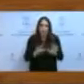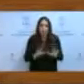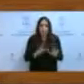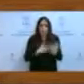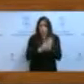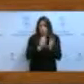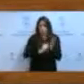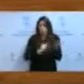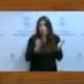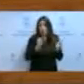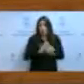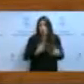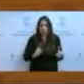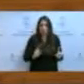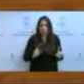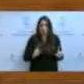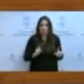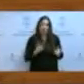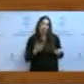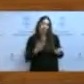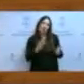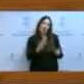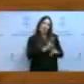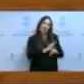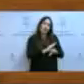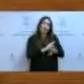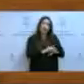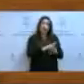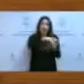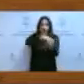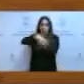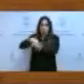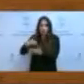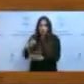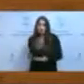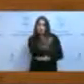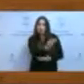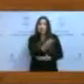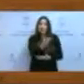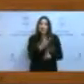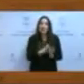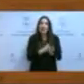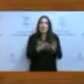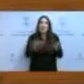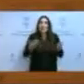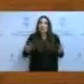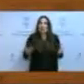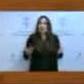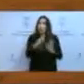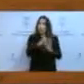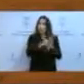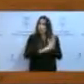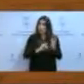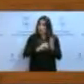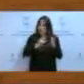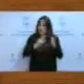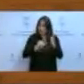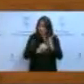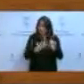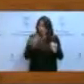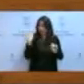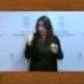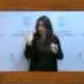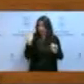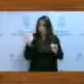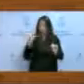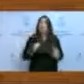contrato. Por cierto, consejera, para estos 3 centros, el pliego de prescripciones técnicas que resolvió en fechas recientes